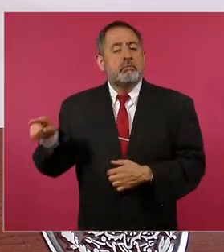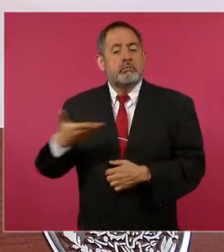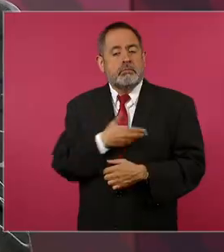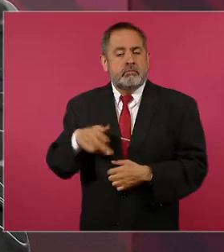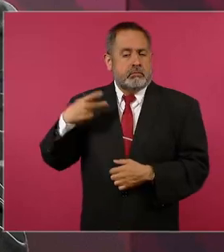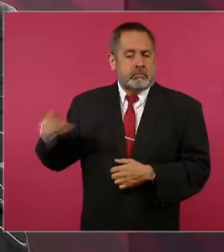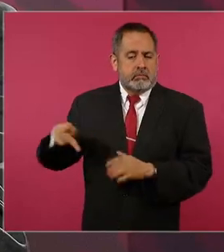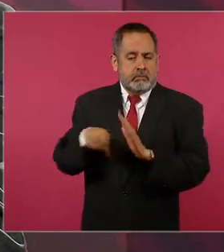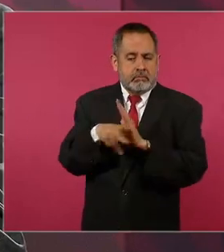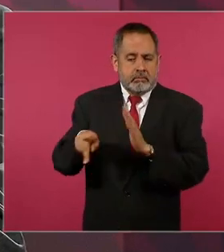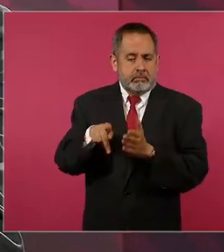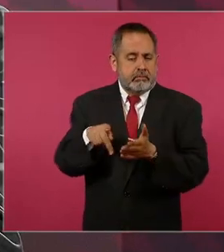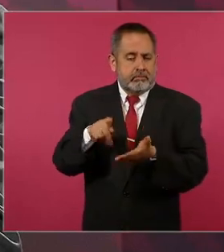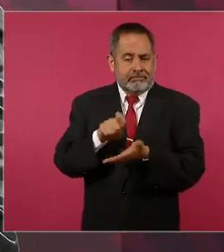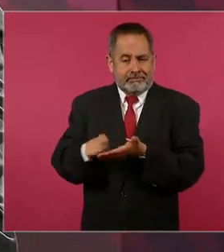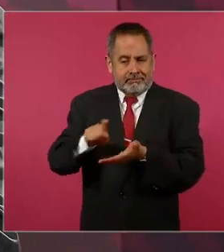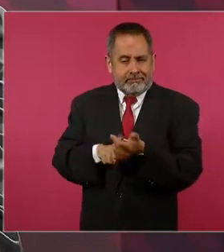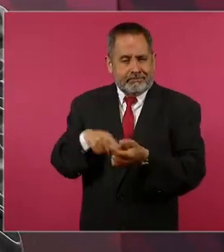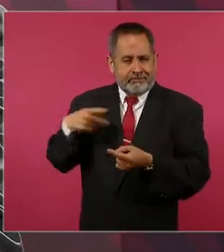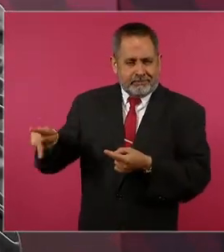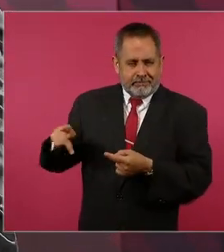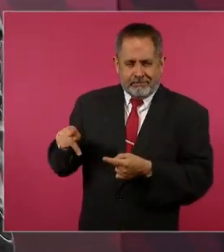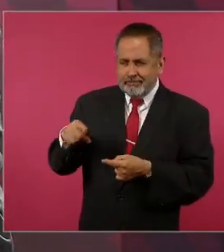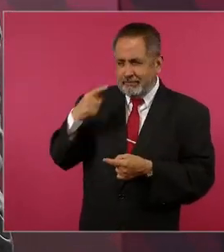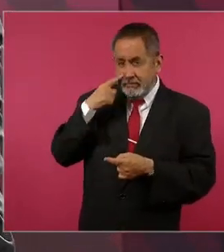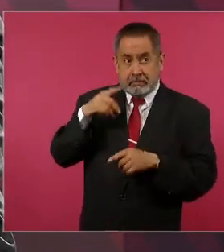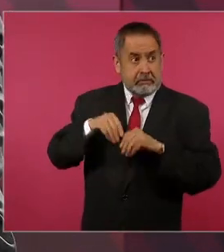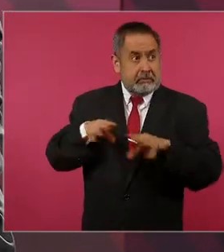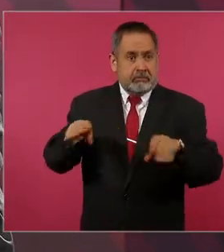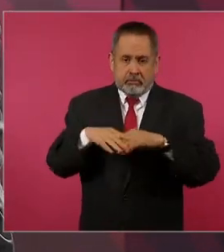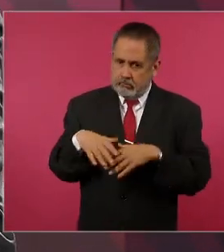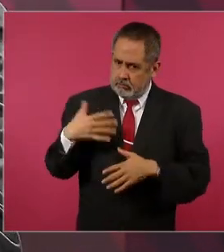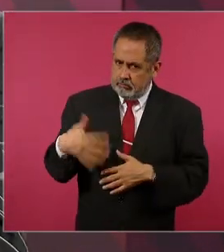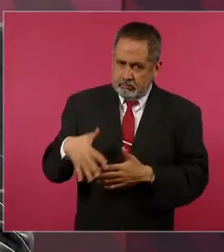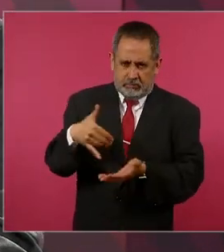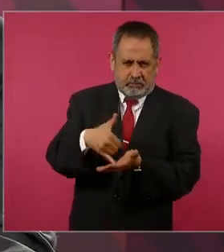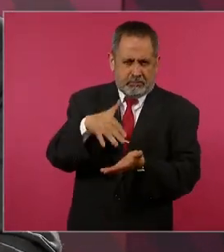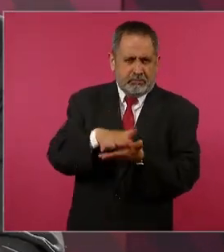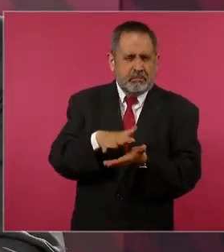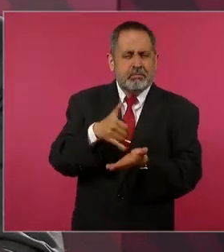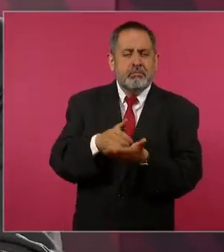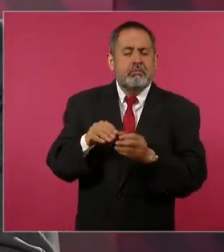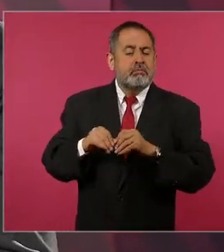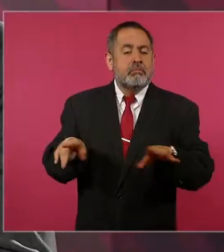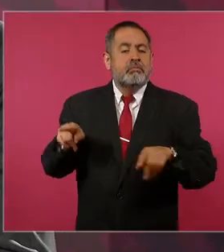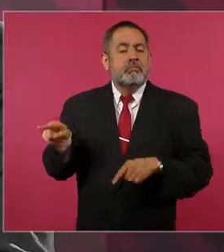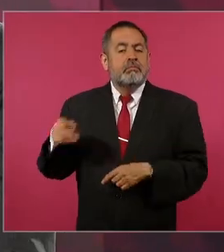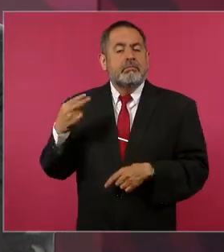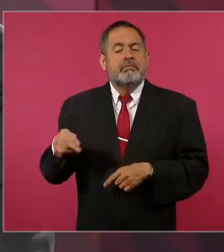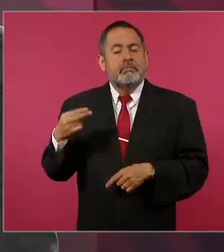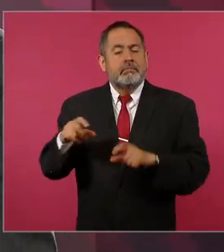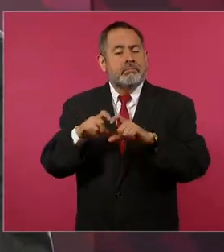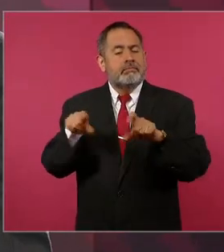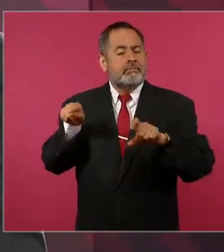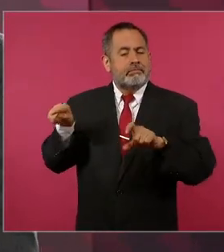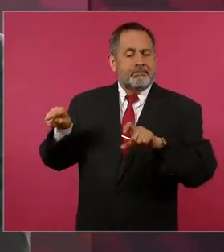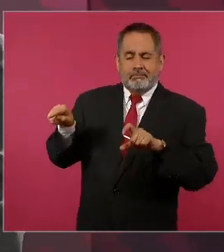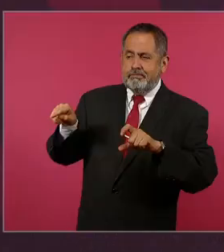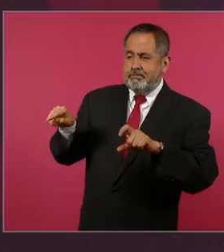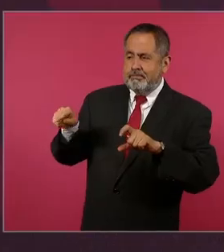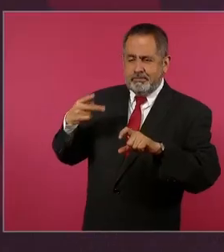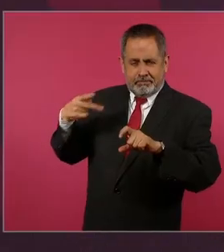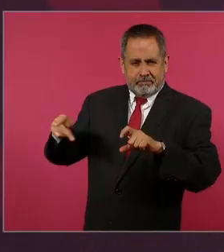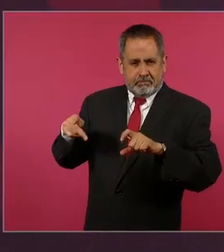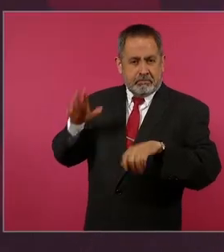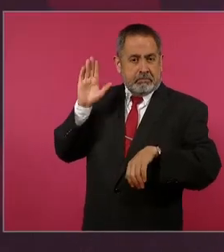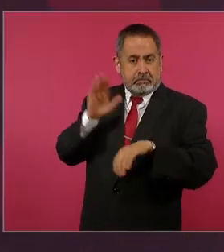Pero había un periódico que era un fenómeno, porque era el periódico que